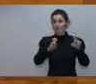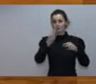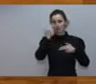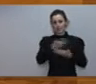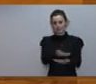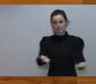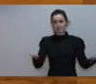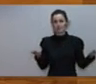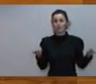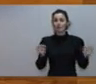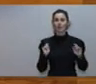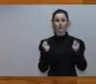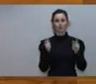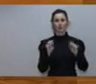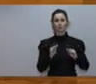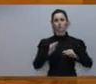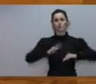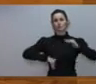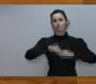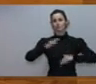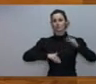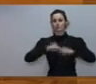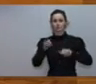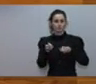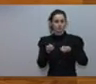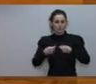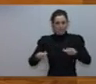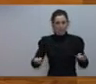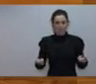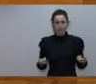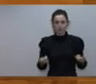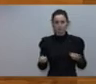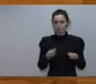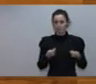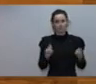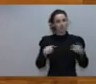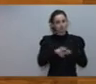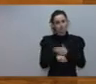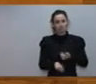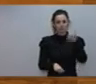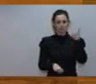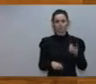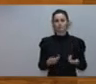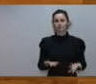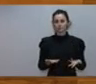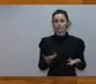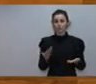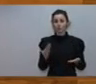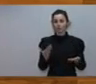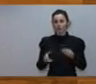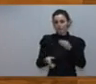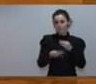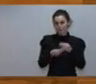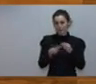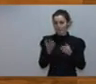general y contribuyendo a construir un mercado más inclusivo. Se ha presentado una enmienda